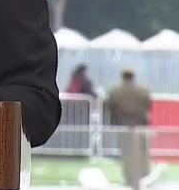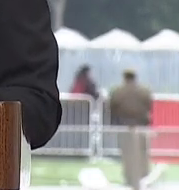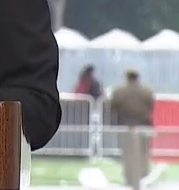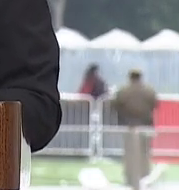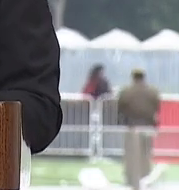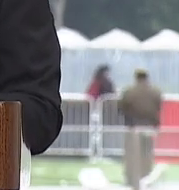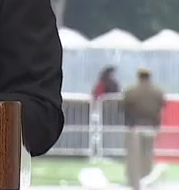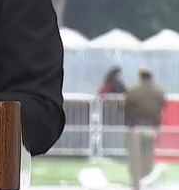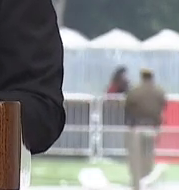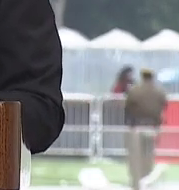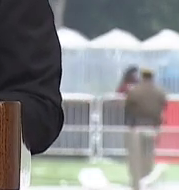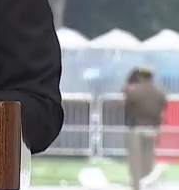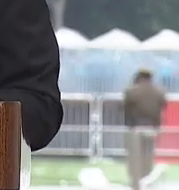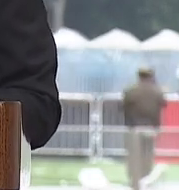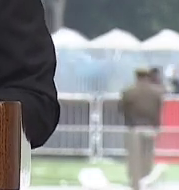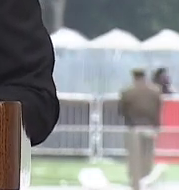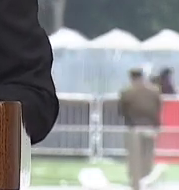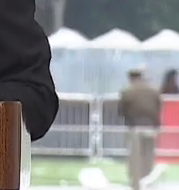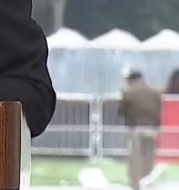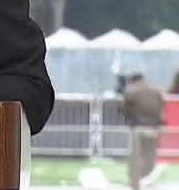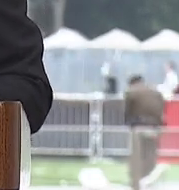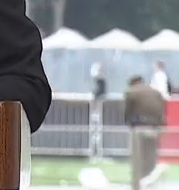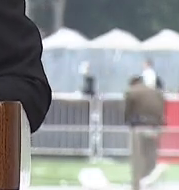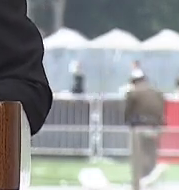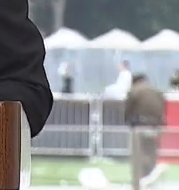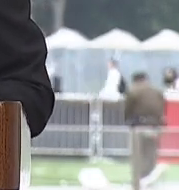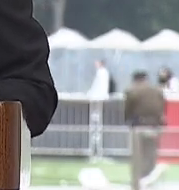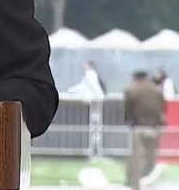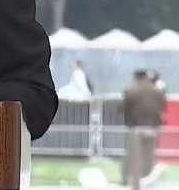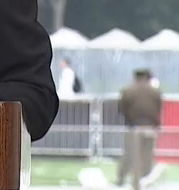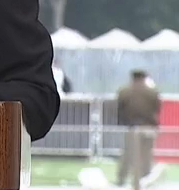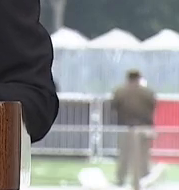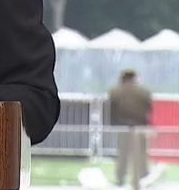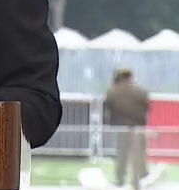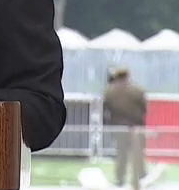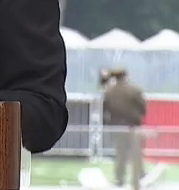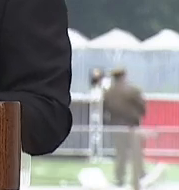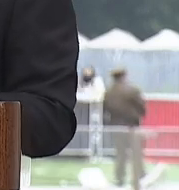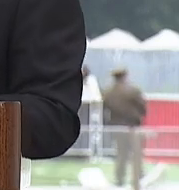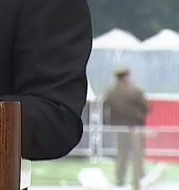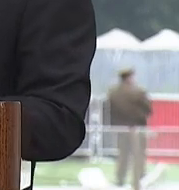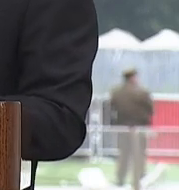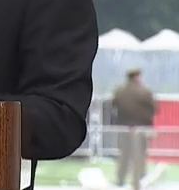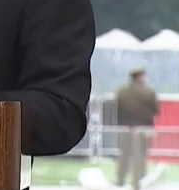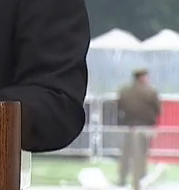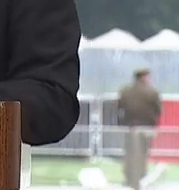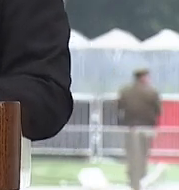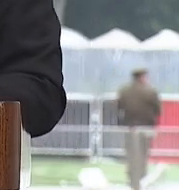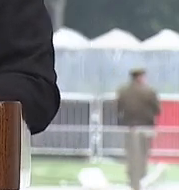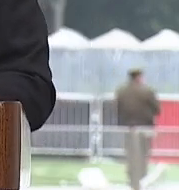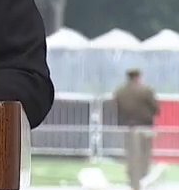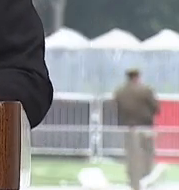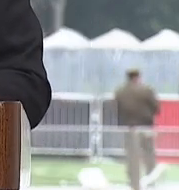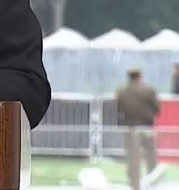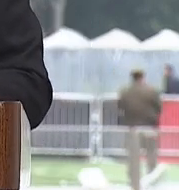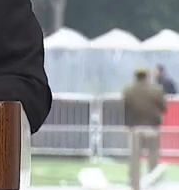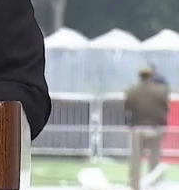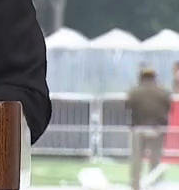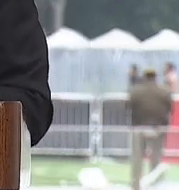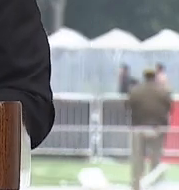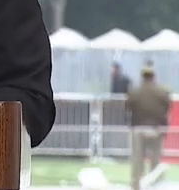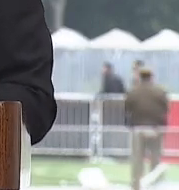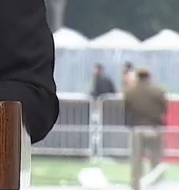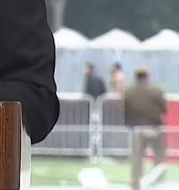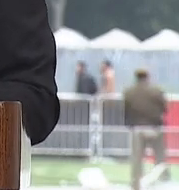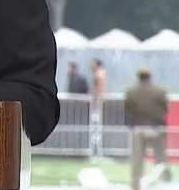Boric que invita a todos los sectores, a la oposición, a la ciudadanía, al empresariado justamente a sacar adelante las distintas reformas que él ha comprometido